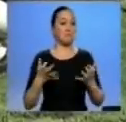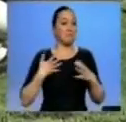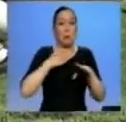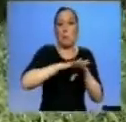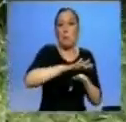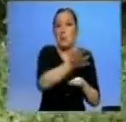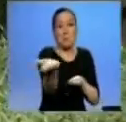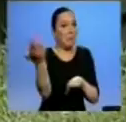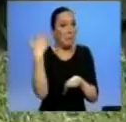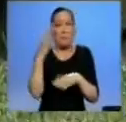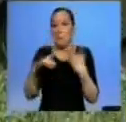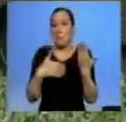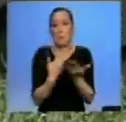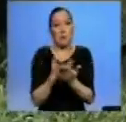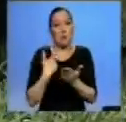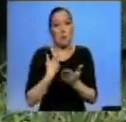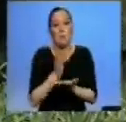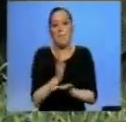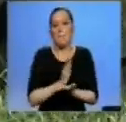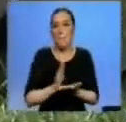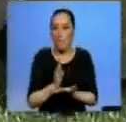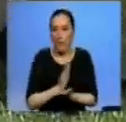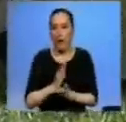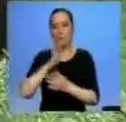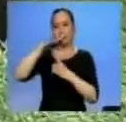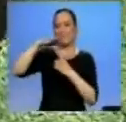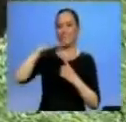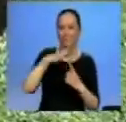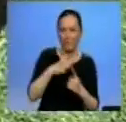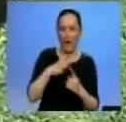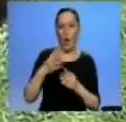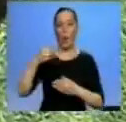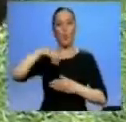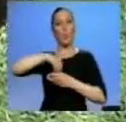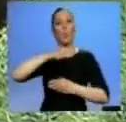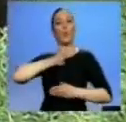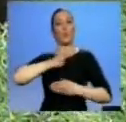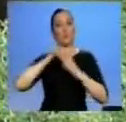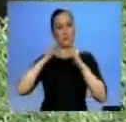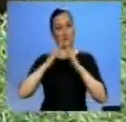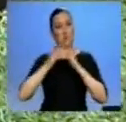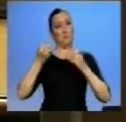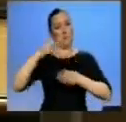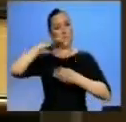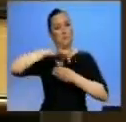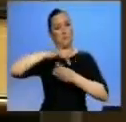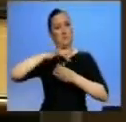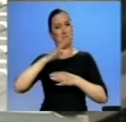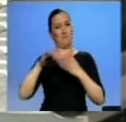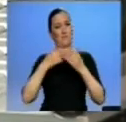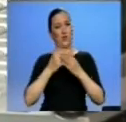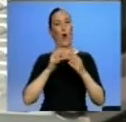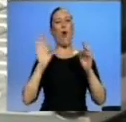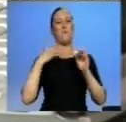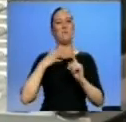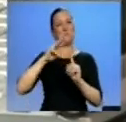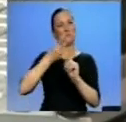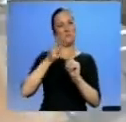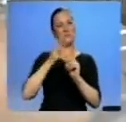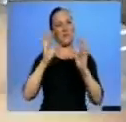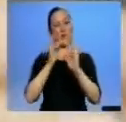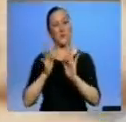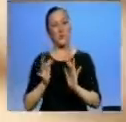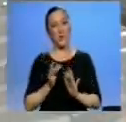campaña pueden hacerlo también desde sus barrios, parques y los jardines de sus viviendas. Las redes sociales también estarán presentes, pues la ciudadanía que